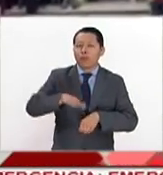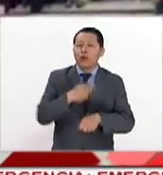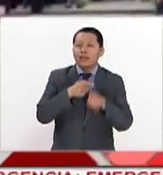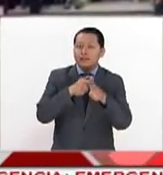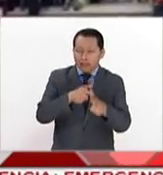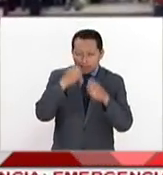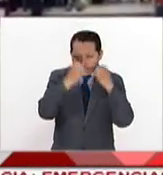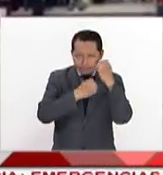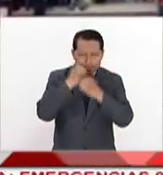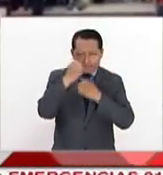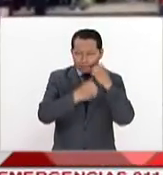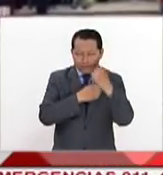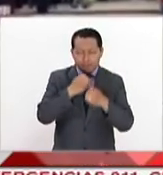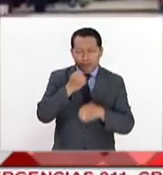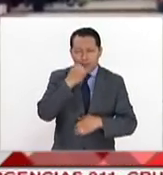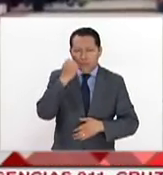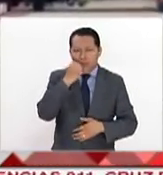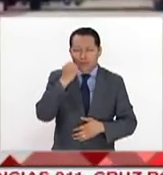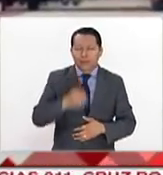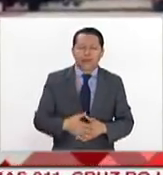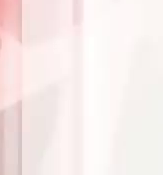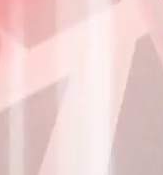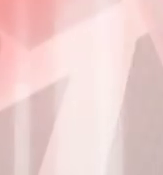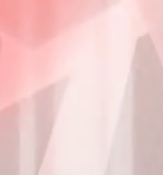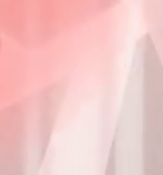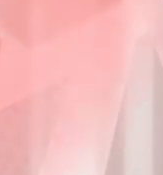la revisión de la infraestructura educativa.